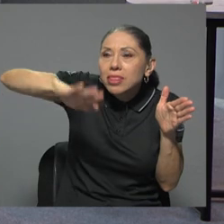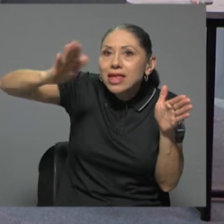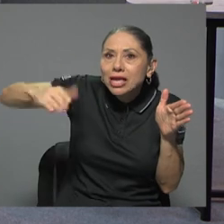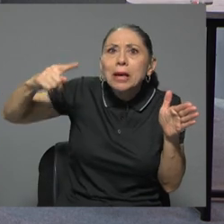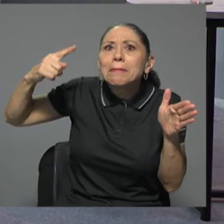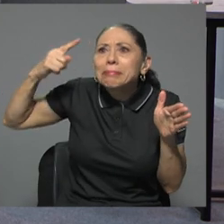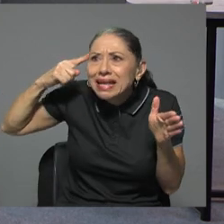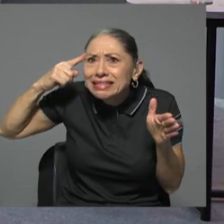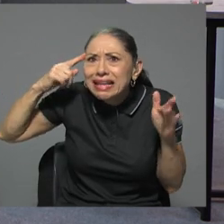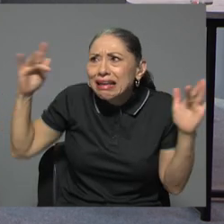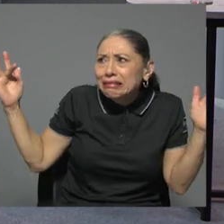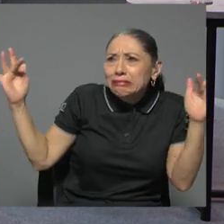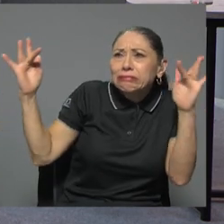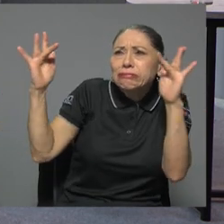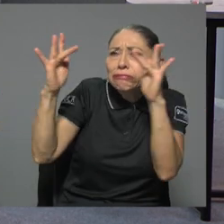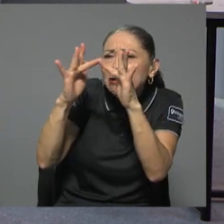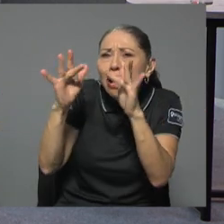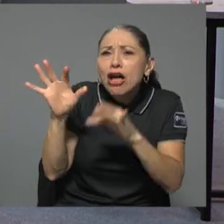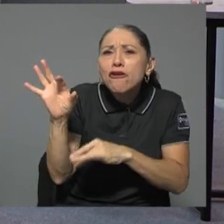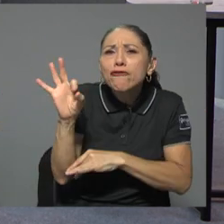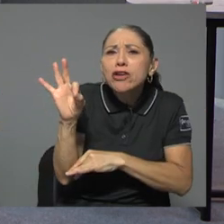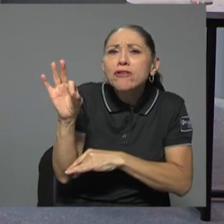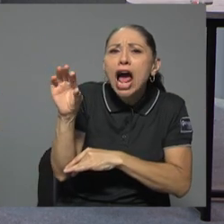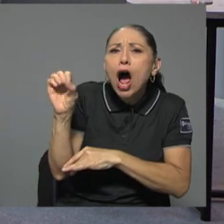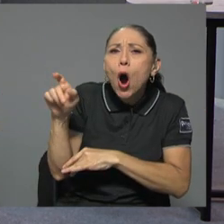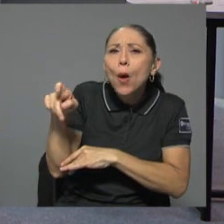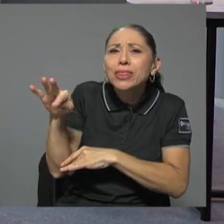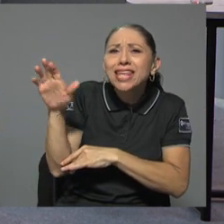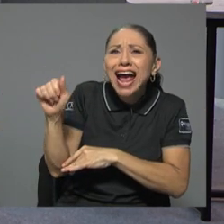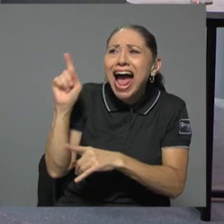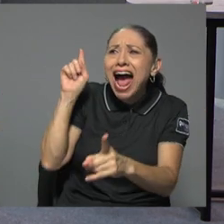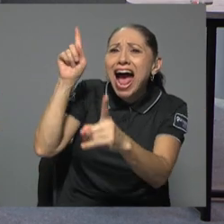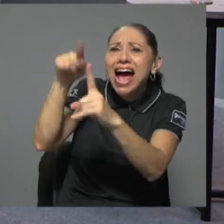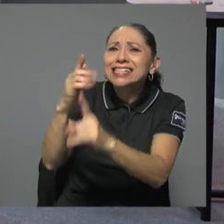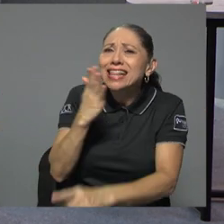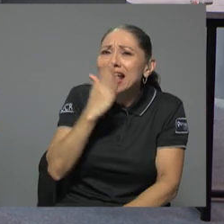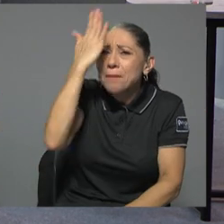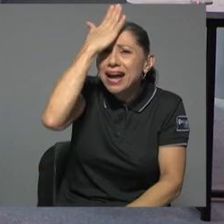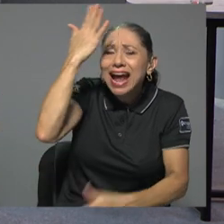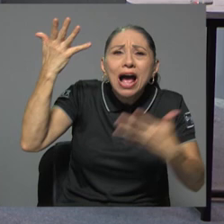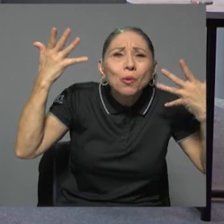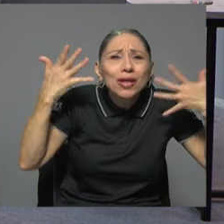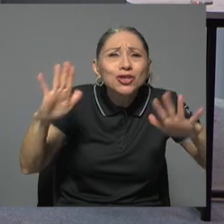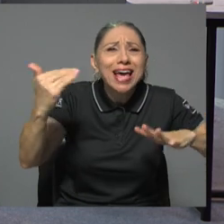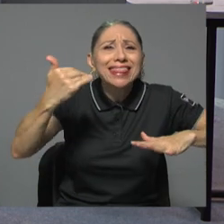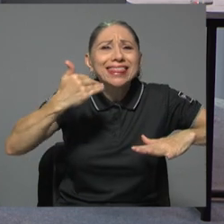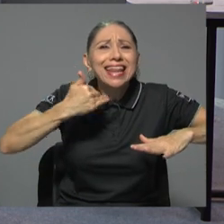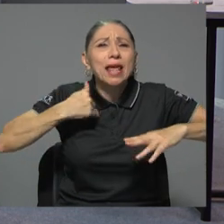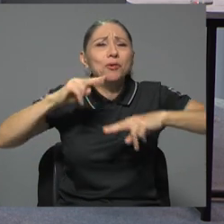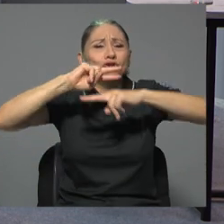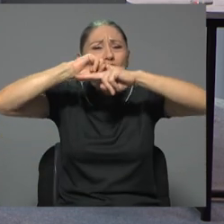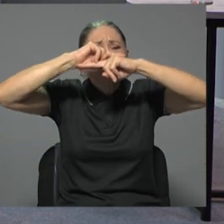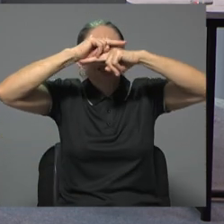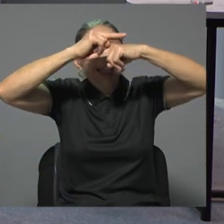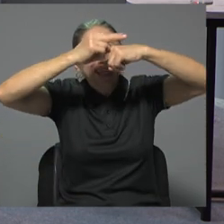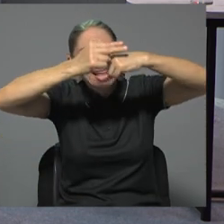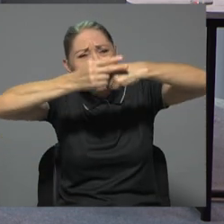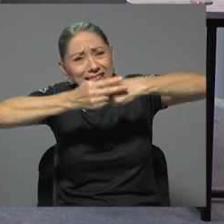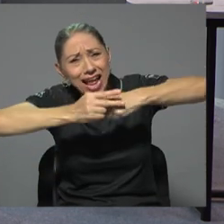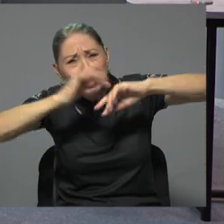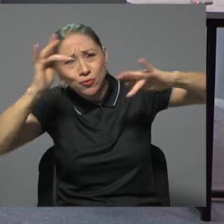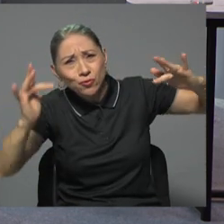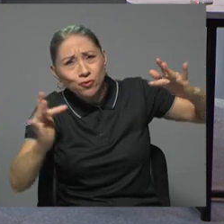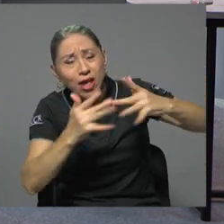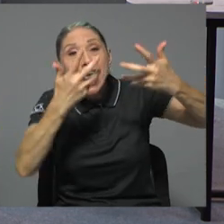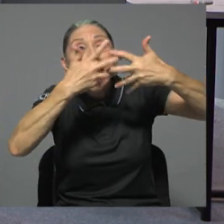óptica hasta talamanca estatal a maura cuando ya tenemos los enjambres satelitales empresas mundiales web one